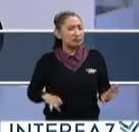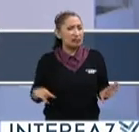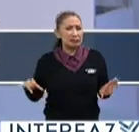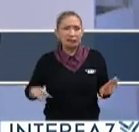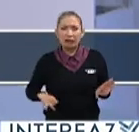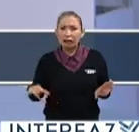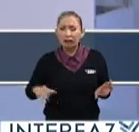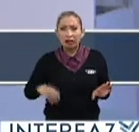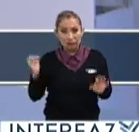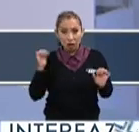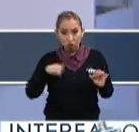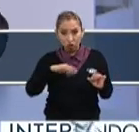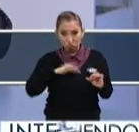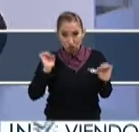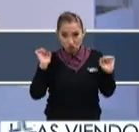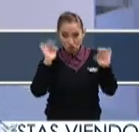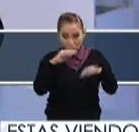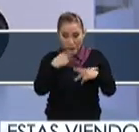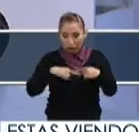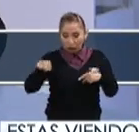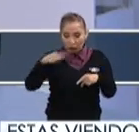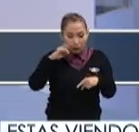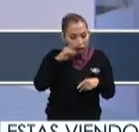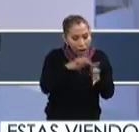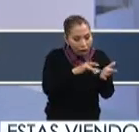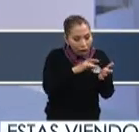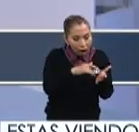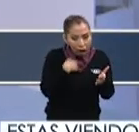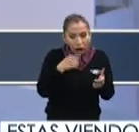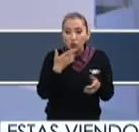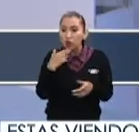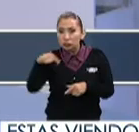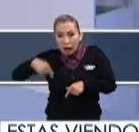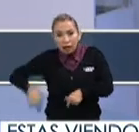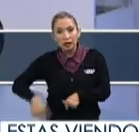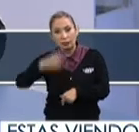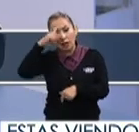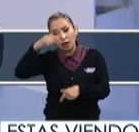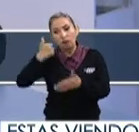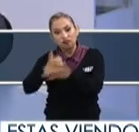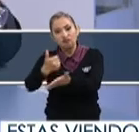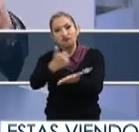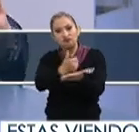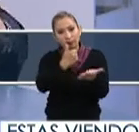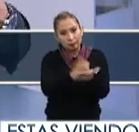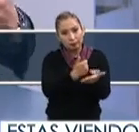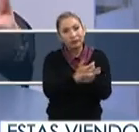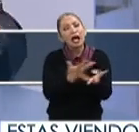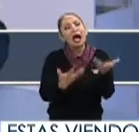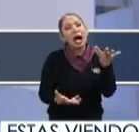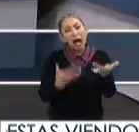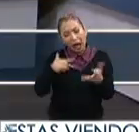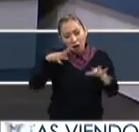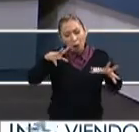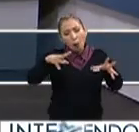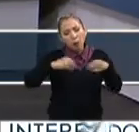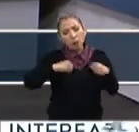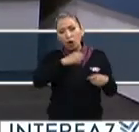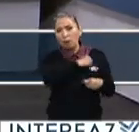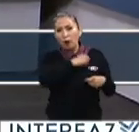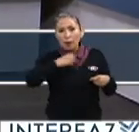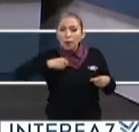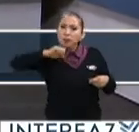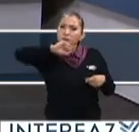que quienes concurrimos a él pues pongamos en práctica este tipo de medidas. Se asume un poco el compromiso,